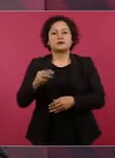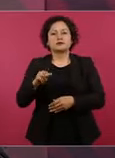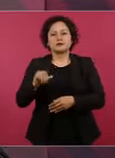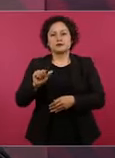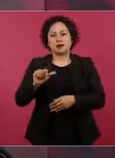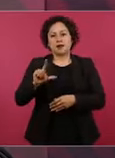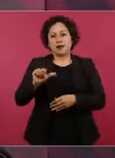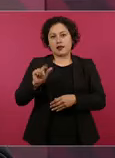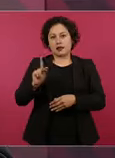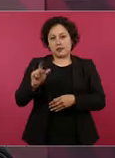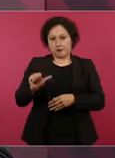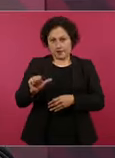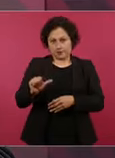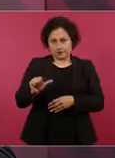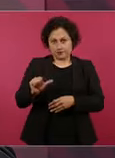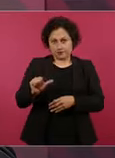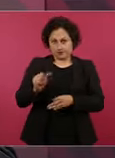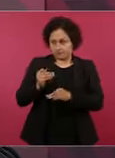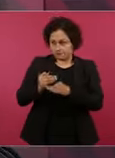y ya